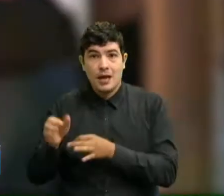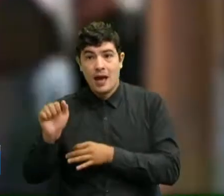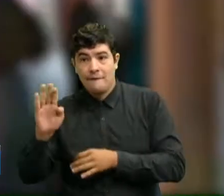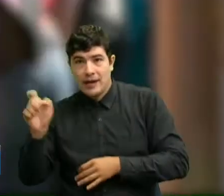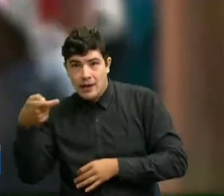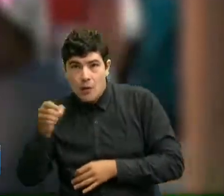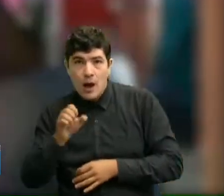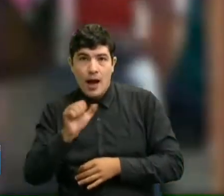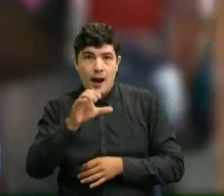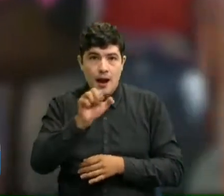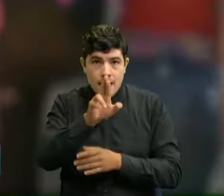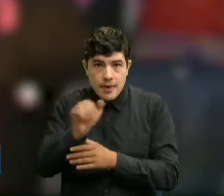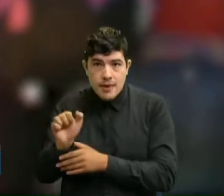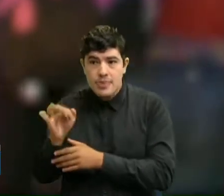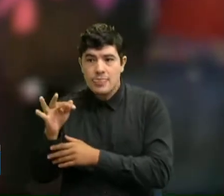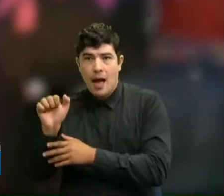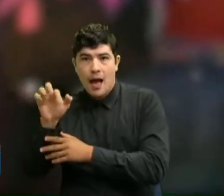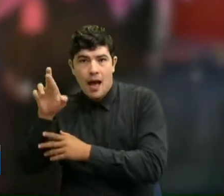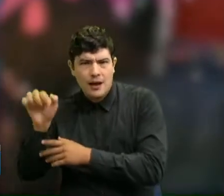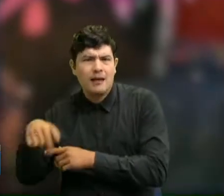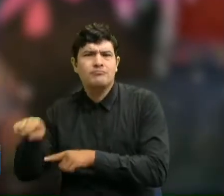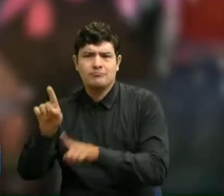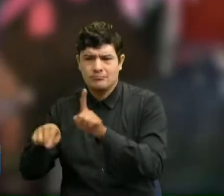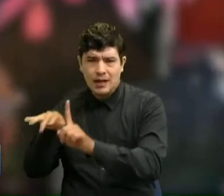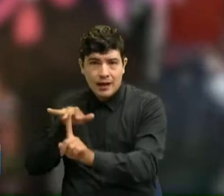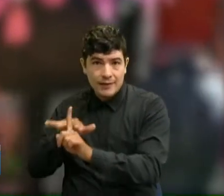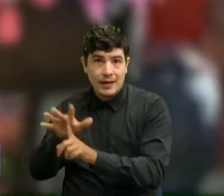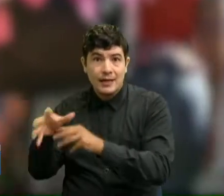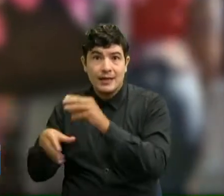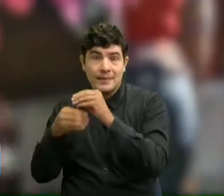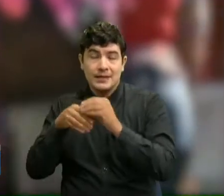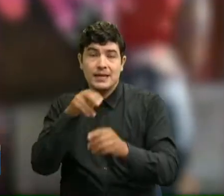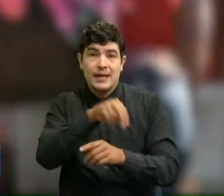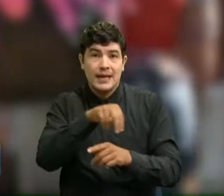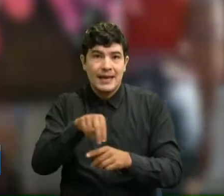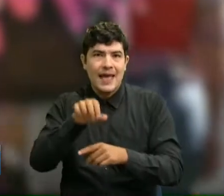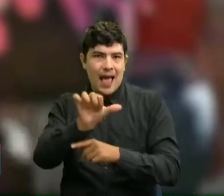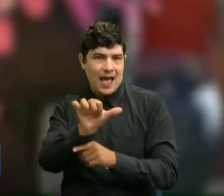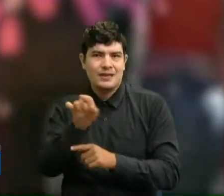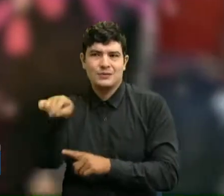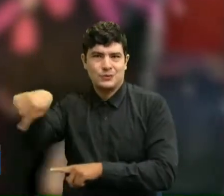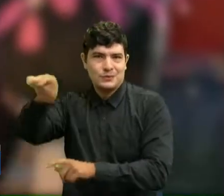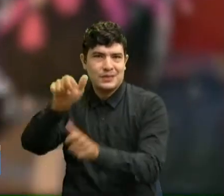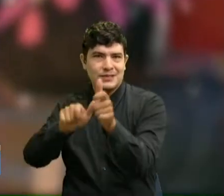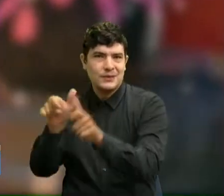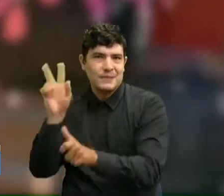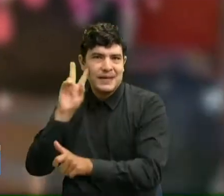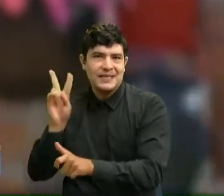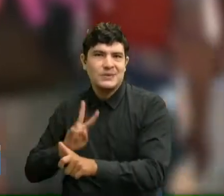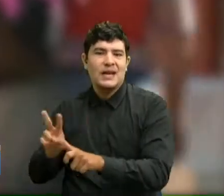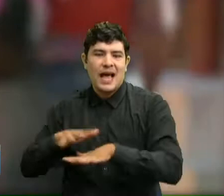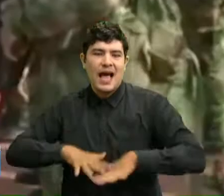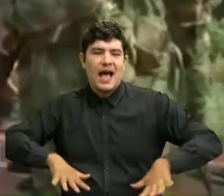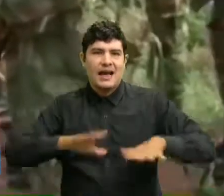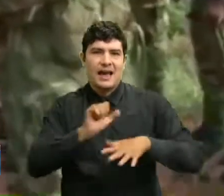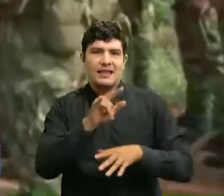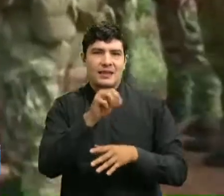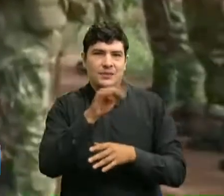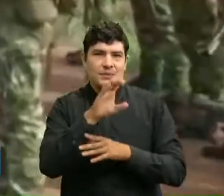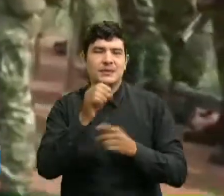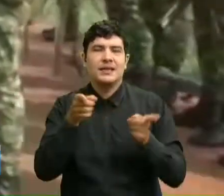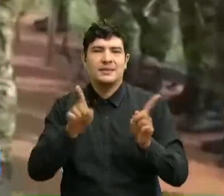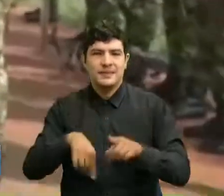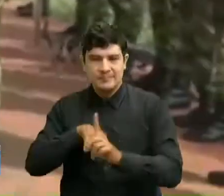además se destaca que esta situación afecta en igual proporción a los nn a venezolanos que permanecen en la supresión del catatumbo sin